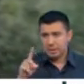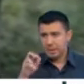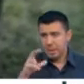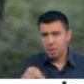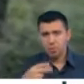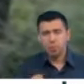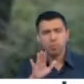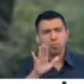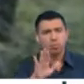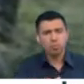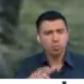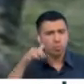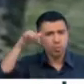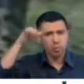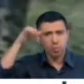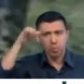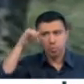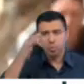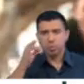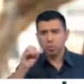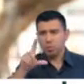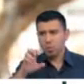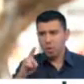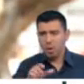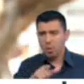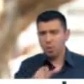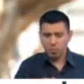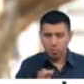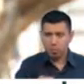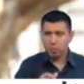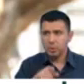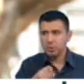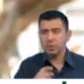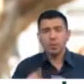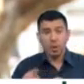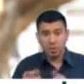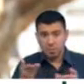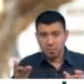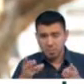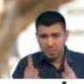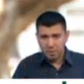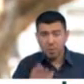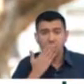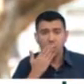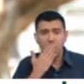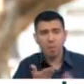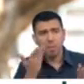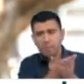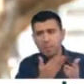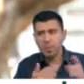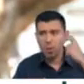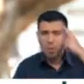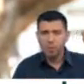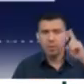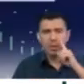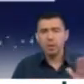Toledo. Hay varias situaciones que ellos han pedido. Una de ellas es que sean escuchados por el gobierno